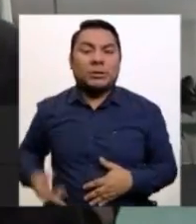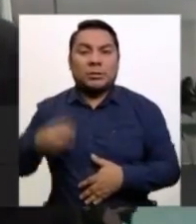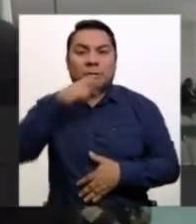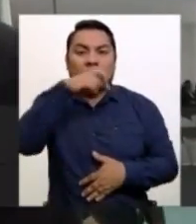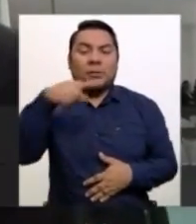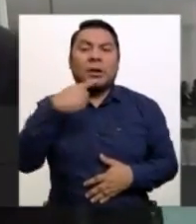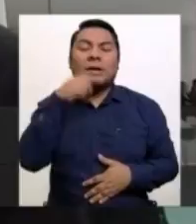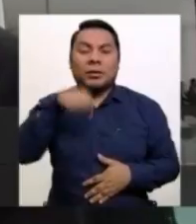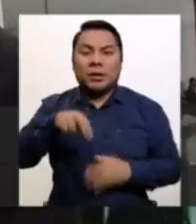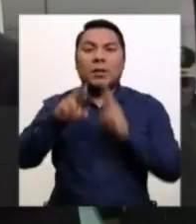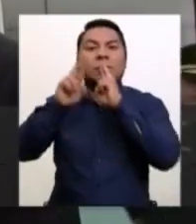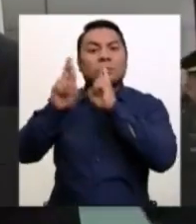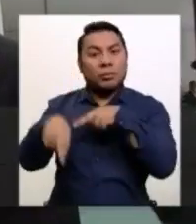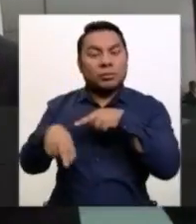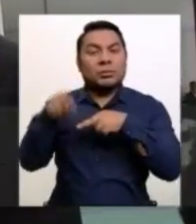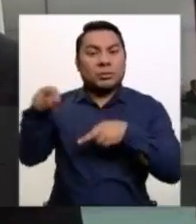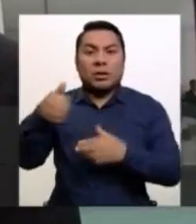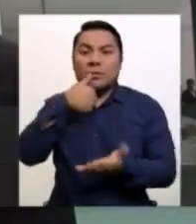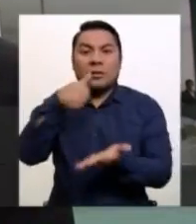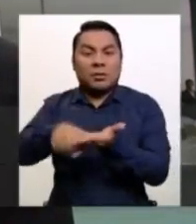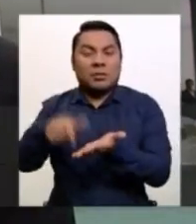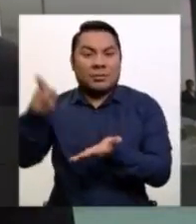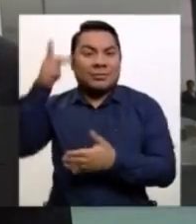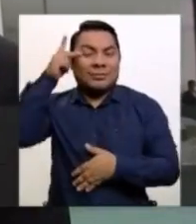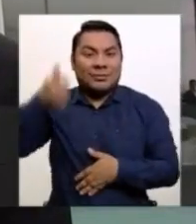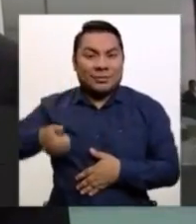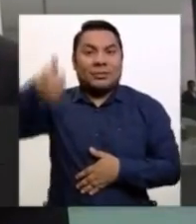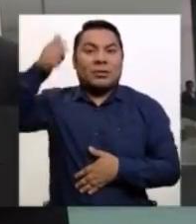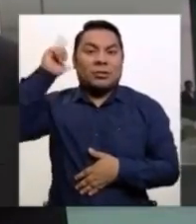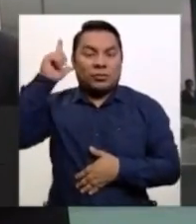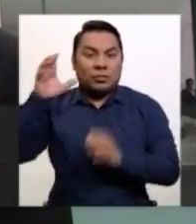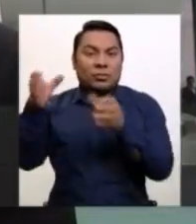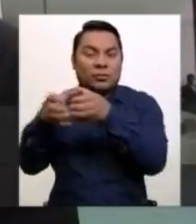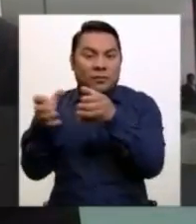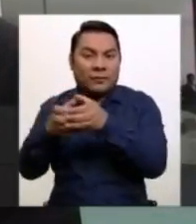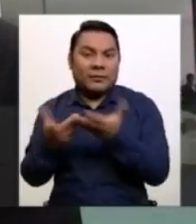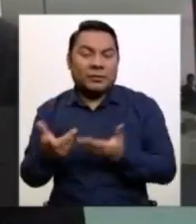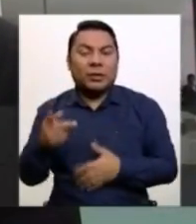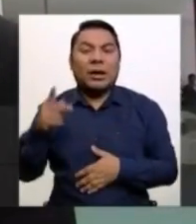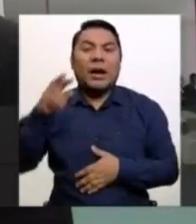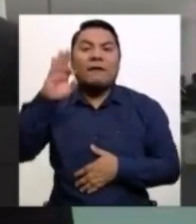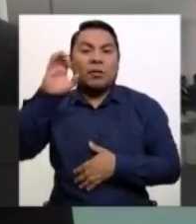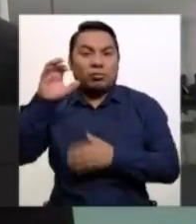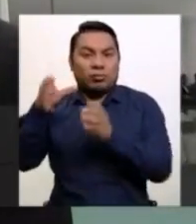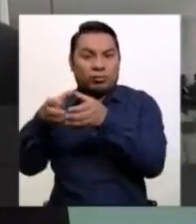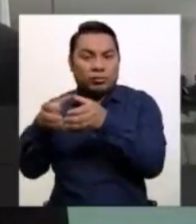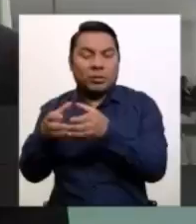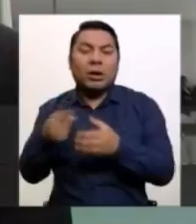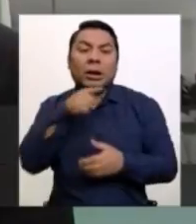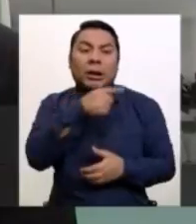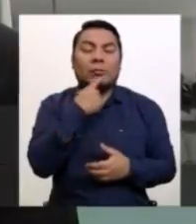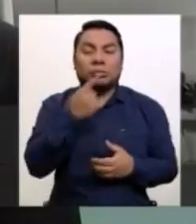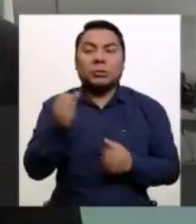en respuesta a la jefa, a la lideresa de Fuerza Popular, lo que le parece a él más